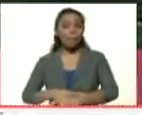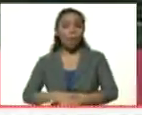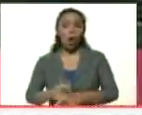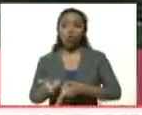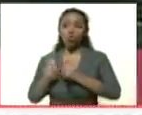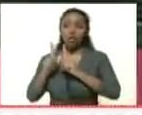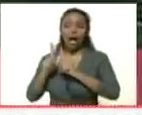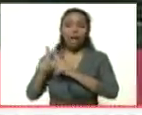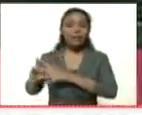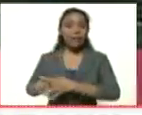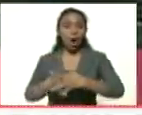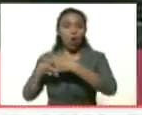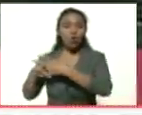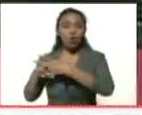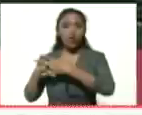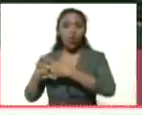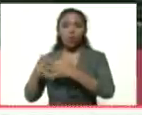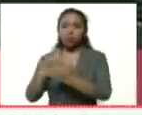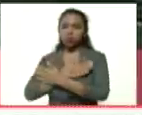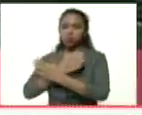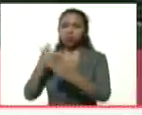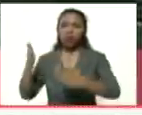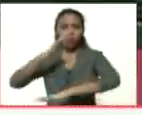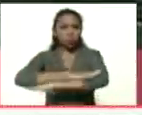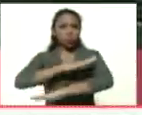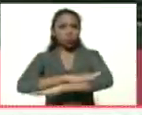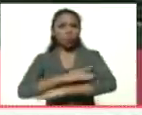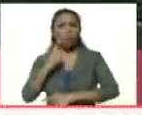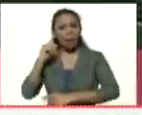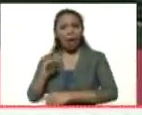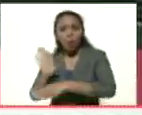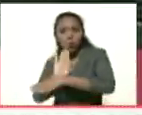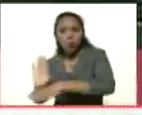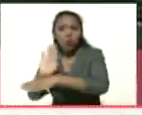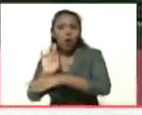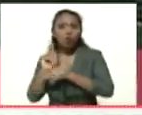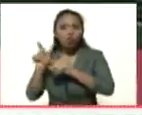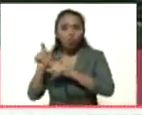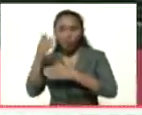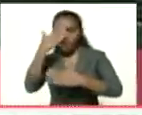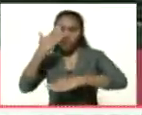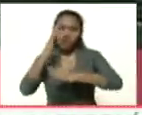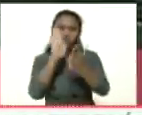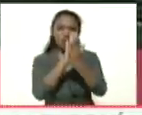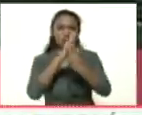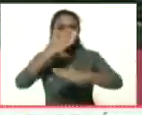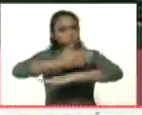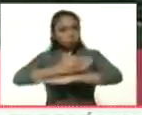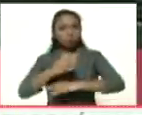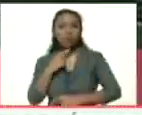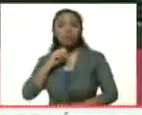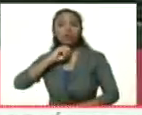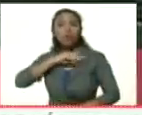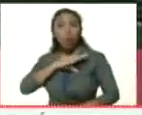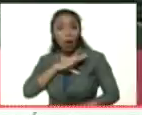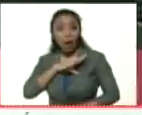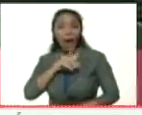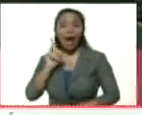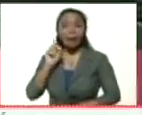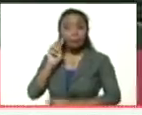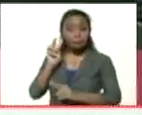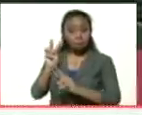autoridades de Estados Unidos se dispongan a tomar acciones para resguardar sus fronteras, históricamente